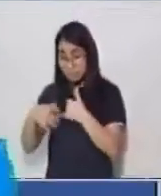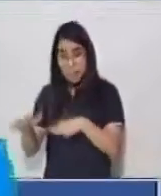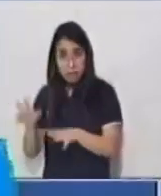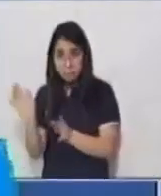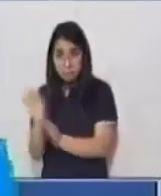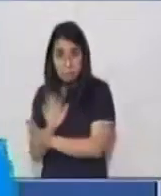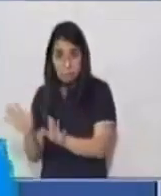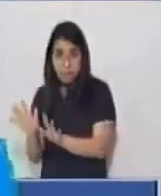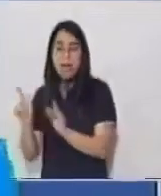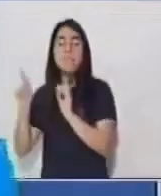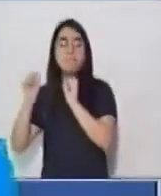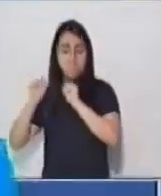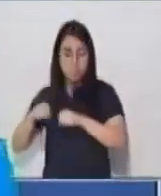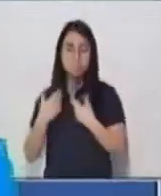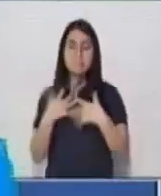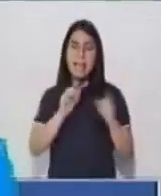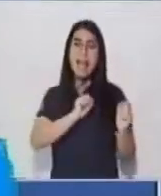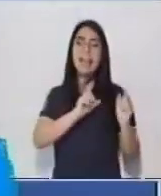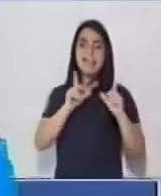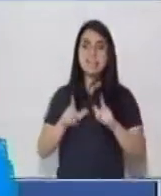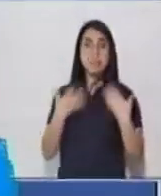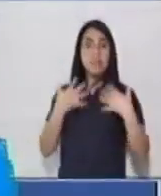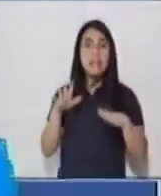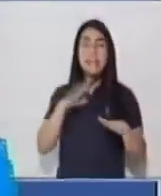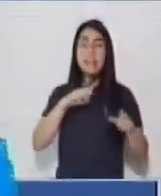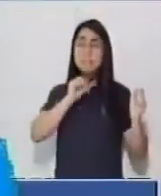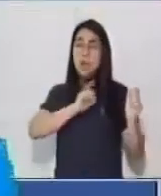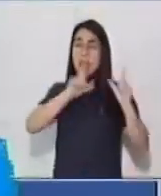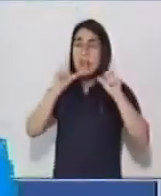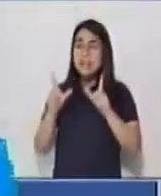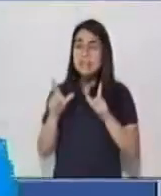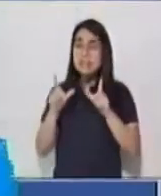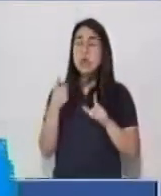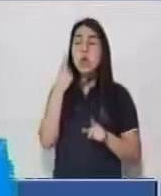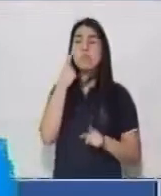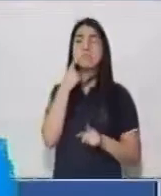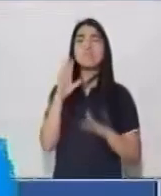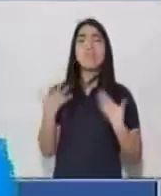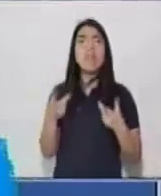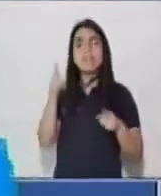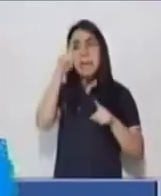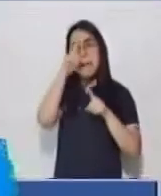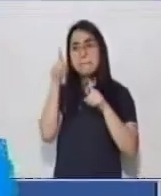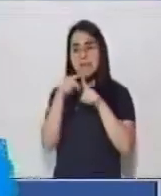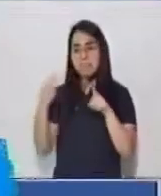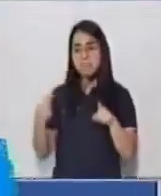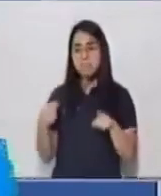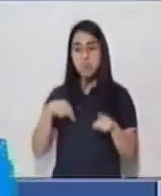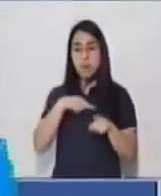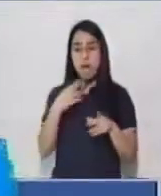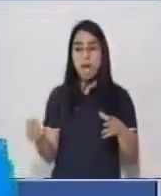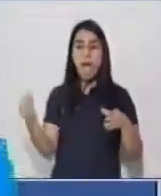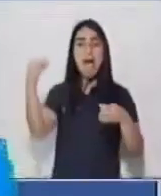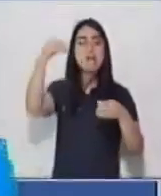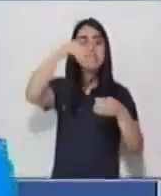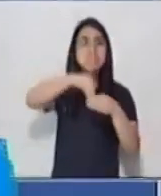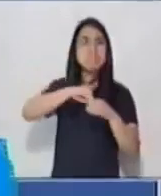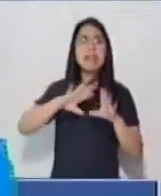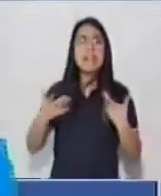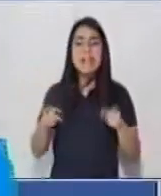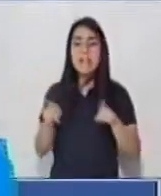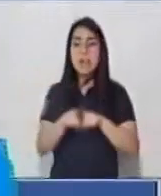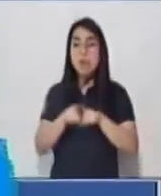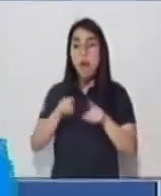6. Ya que tenemos esta mezcla, vamos a agregar a la mezcla el